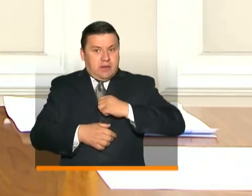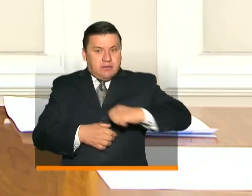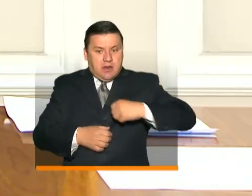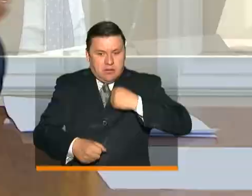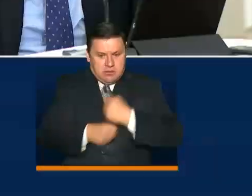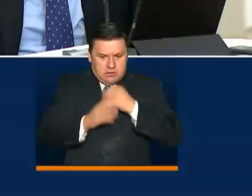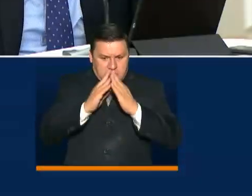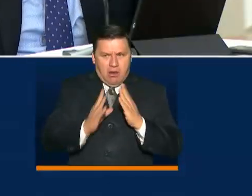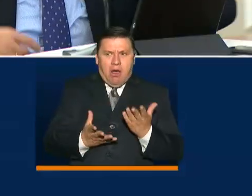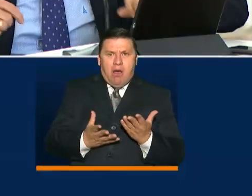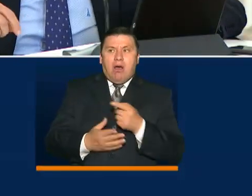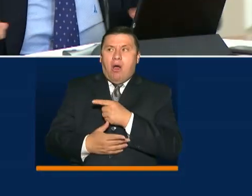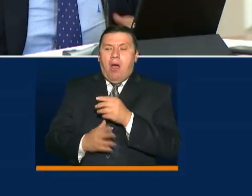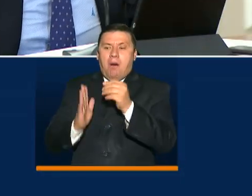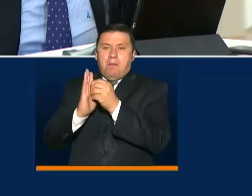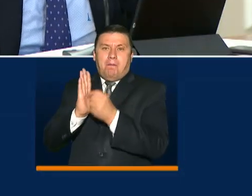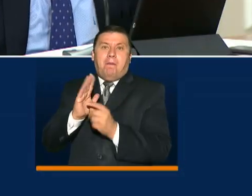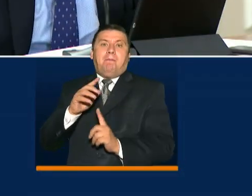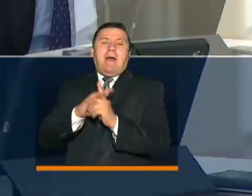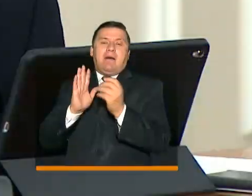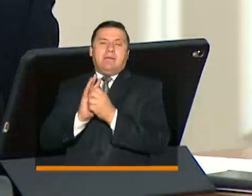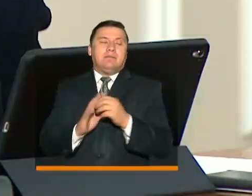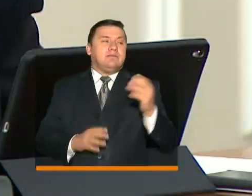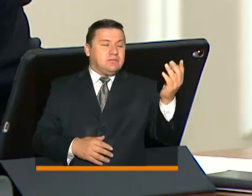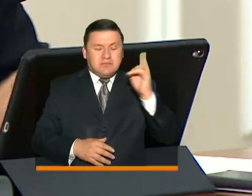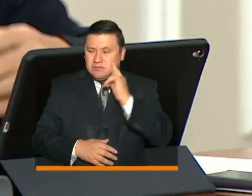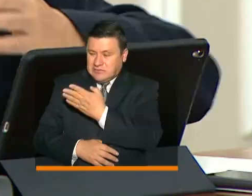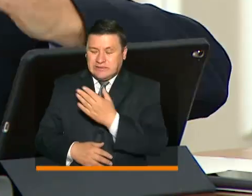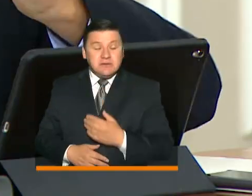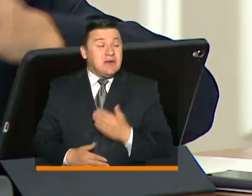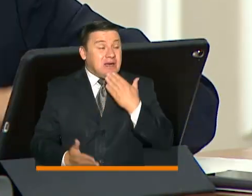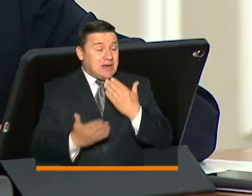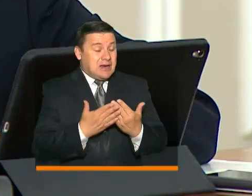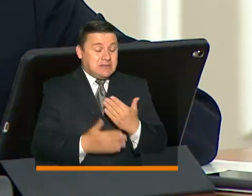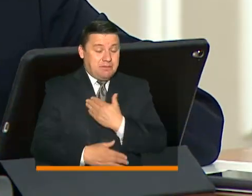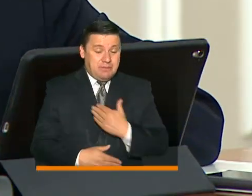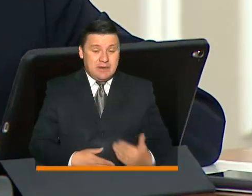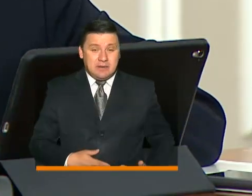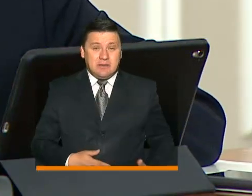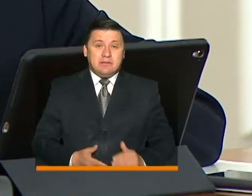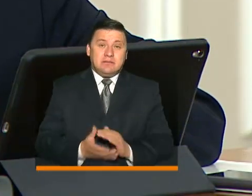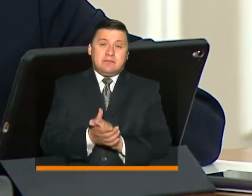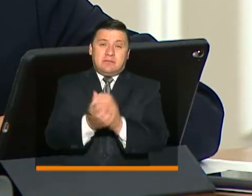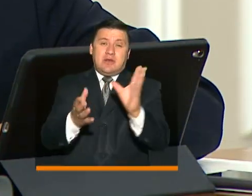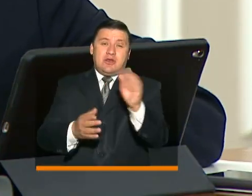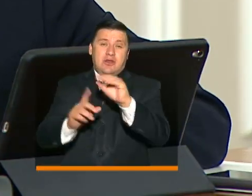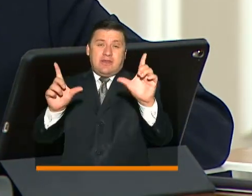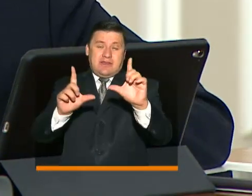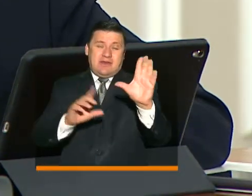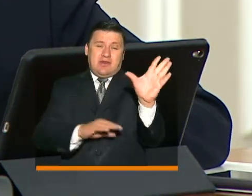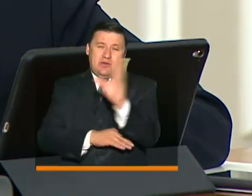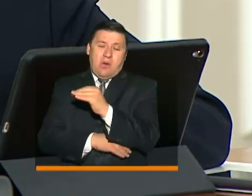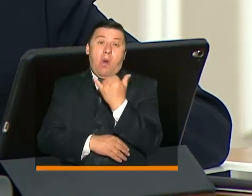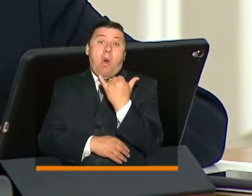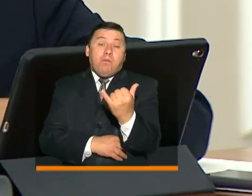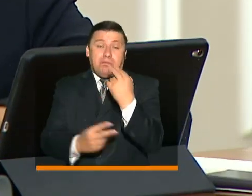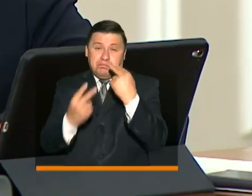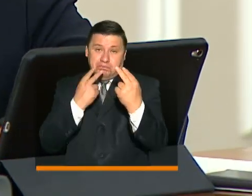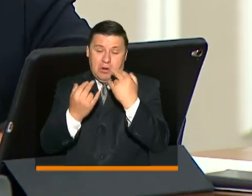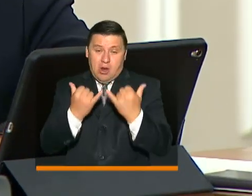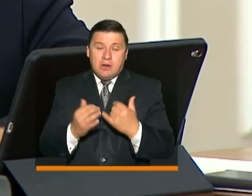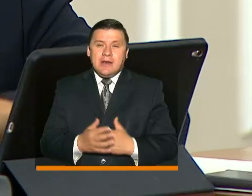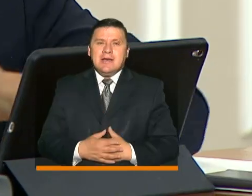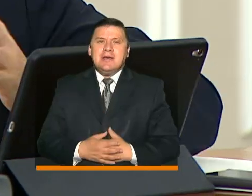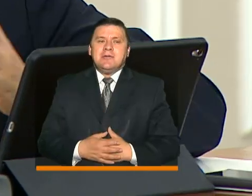los trabajadores. Lo escuchamos, ministro. Bueno, gracias, señor presidente. Un cordial saludo a todos los televidentes que a esta hora nos